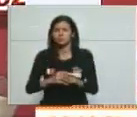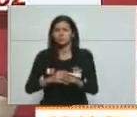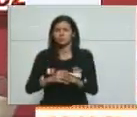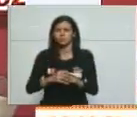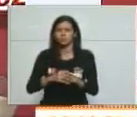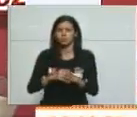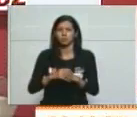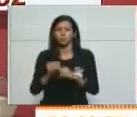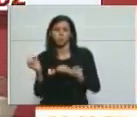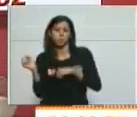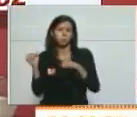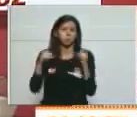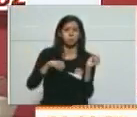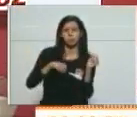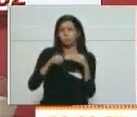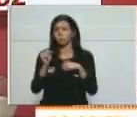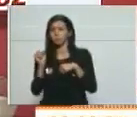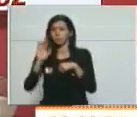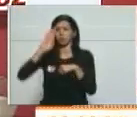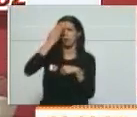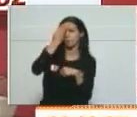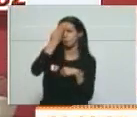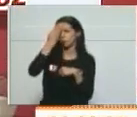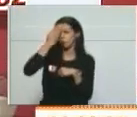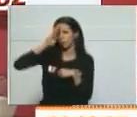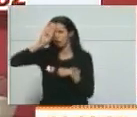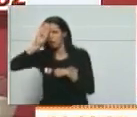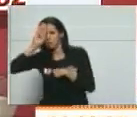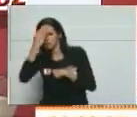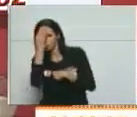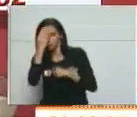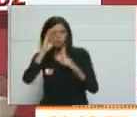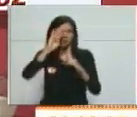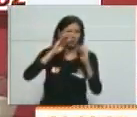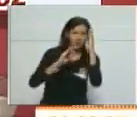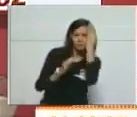llama? Vuelta y vuelta, por Dios, eso es otra cosa.